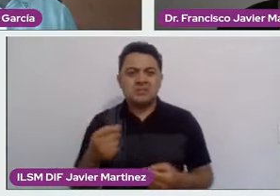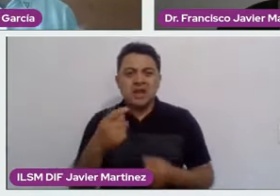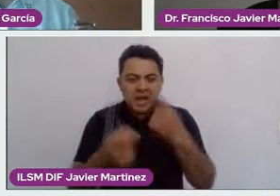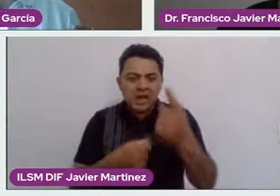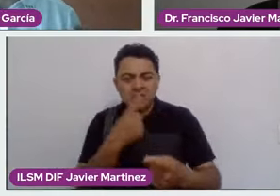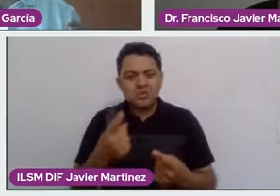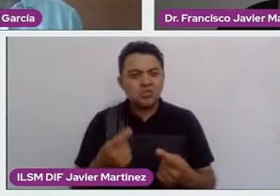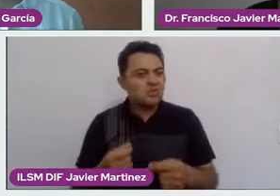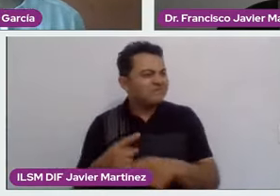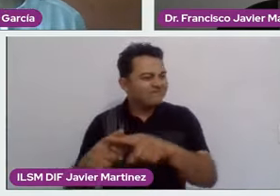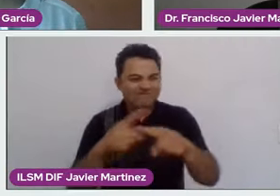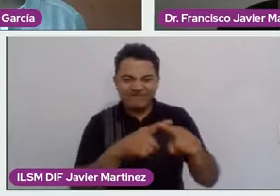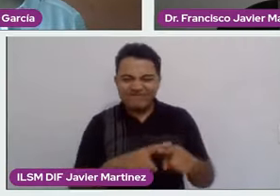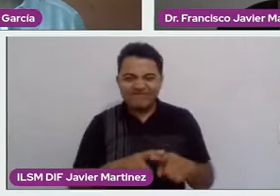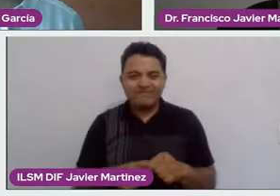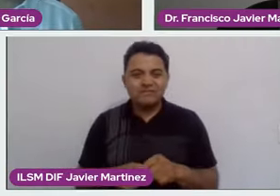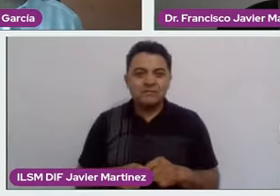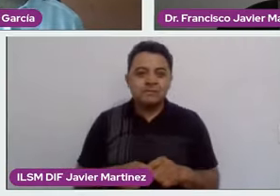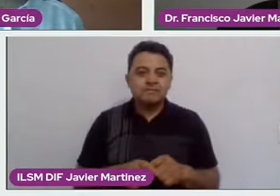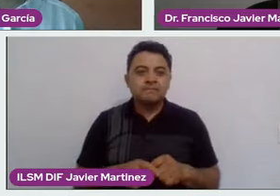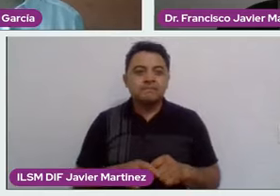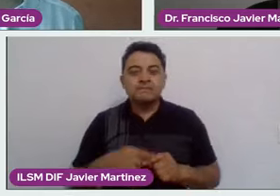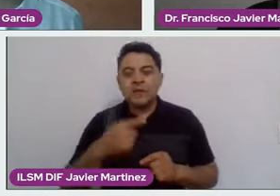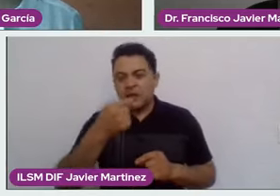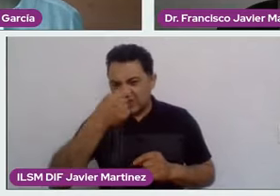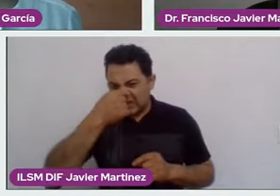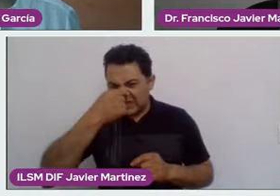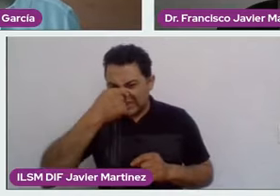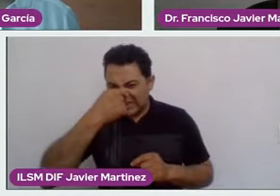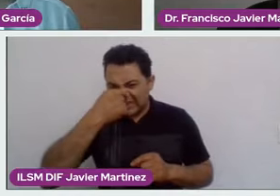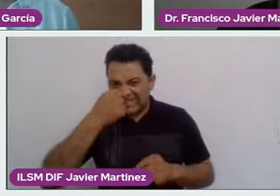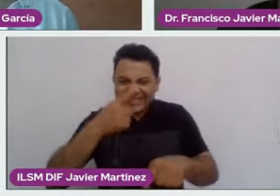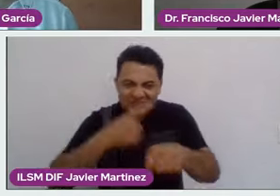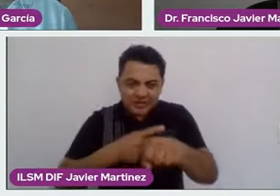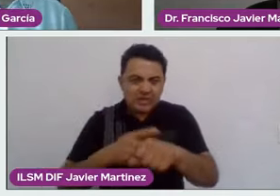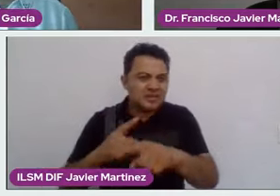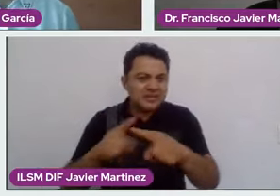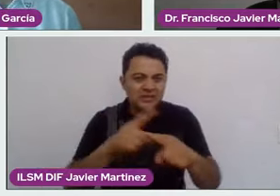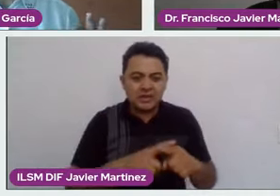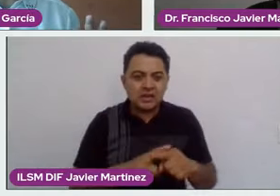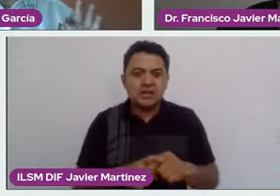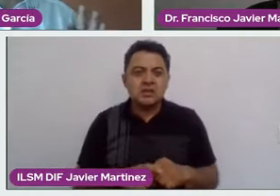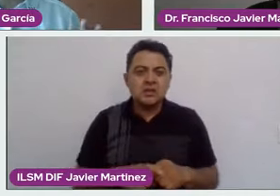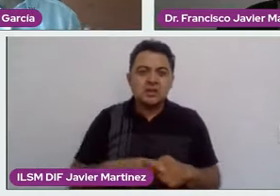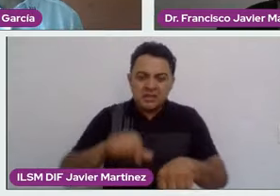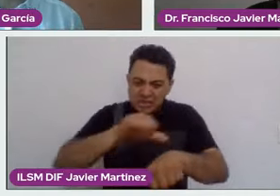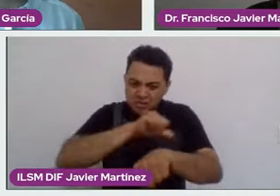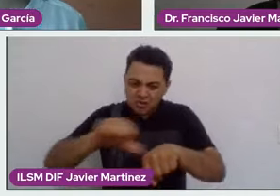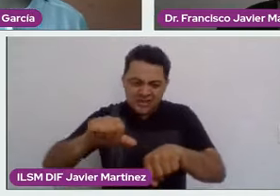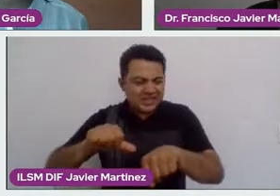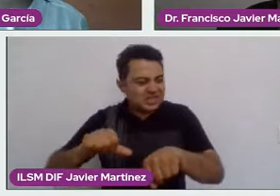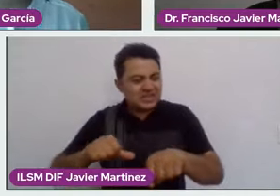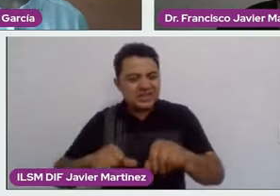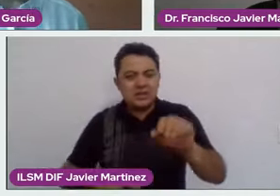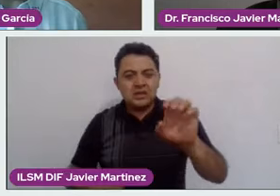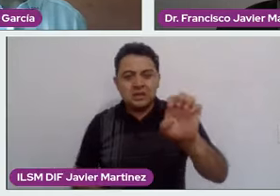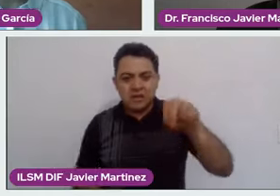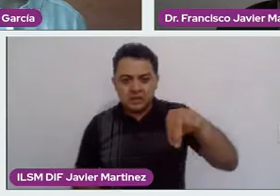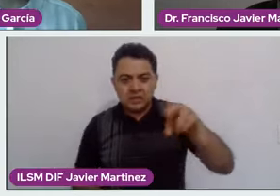oteocirosis y función nasal, cirugía de la base de cráneo y cirugía de microscopía y endoscopía de